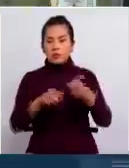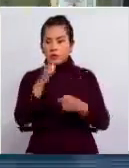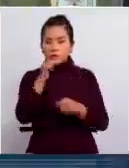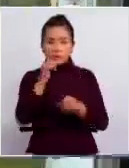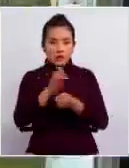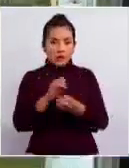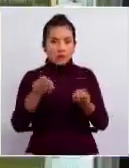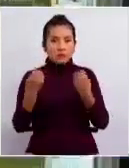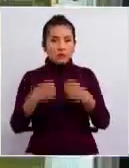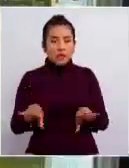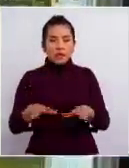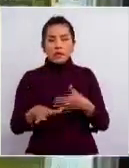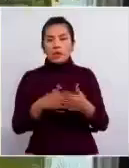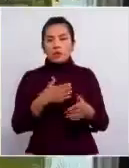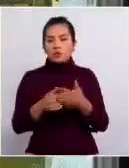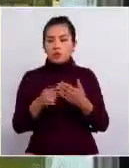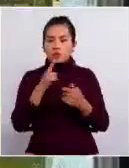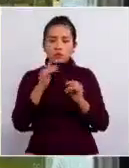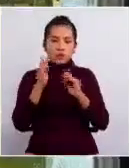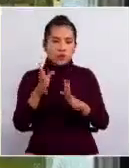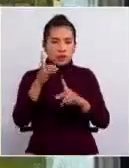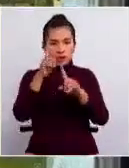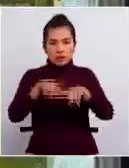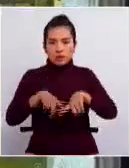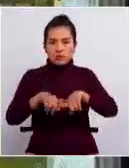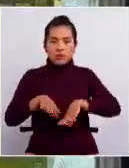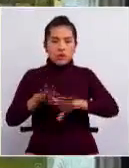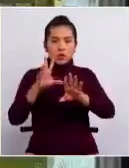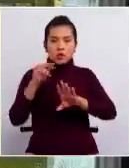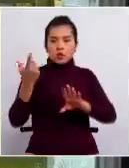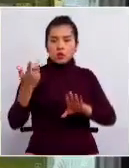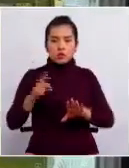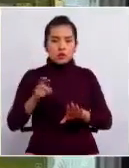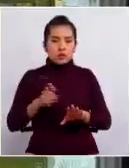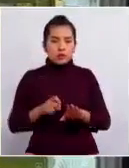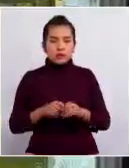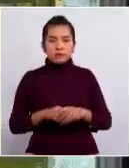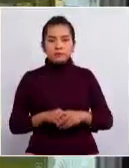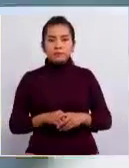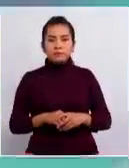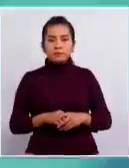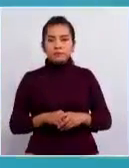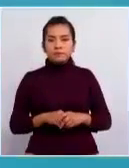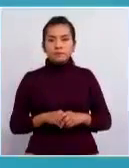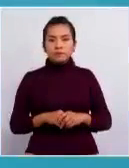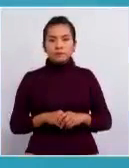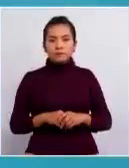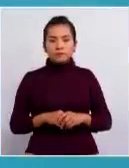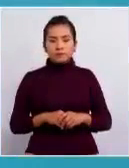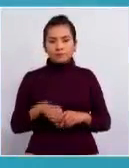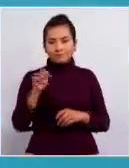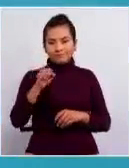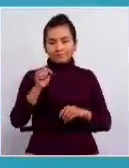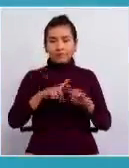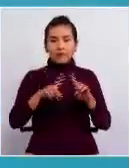generaron pérdidas superior a los 757 millones de bolivianos. Es Santa Cruz, el presidente del Consejo Municipal.